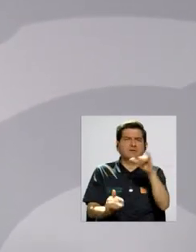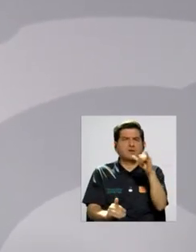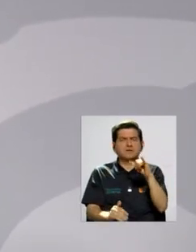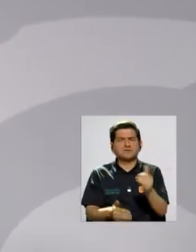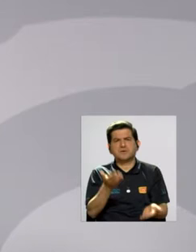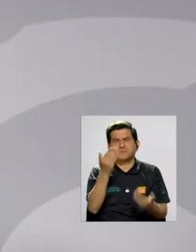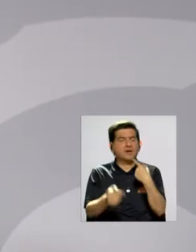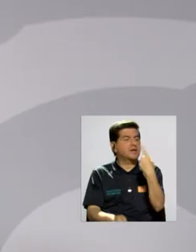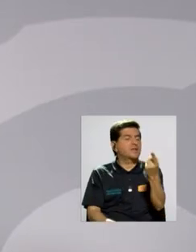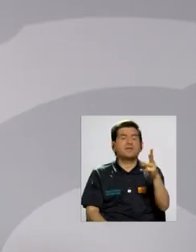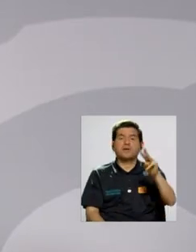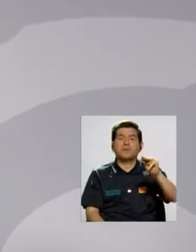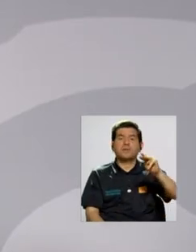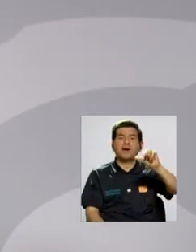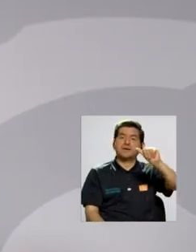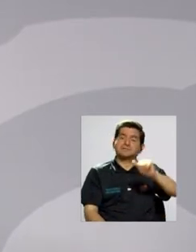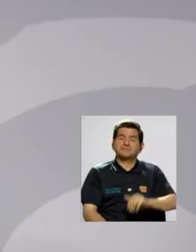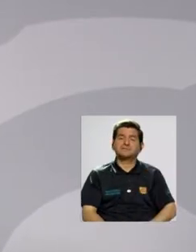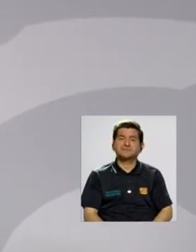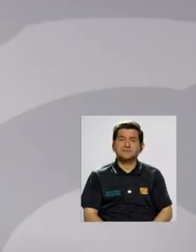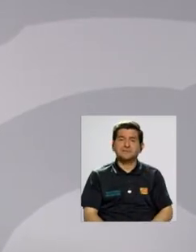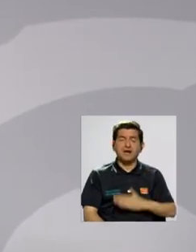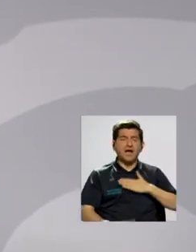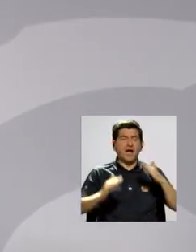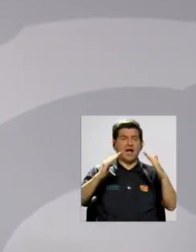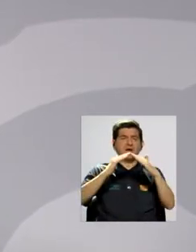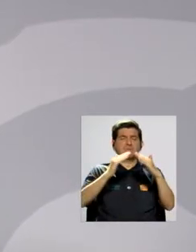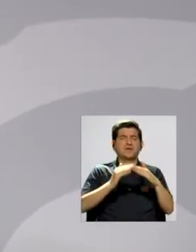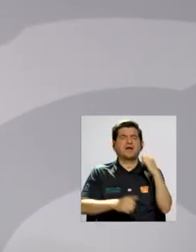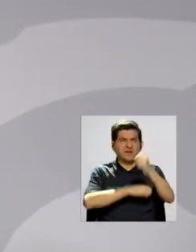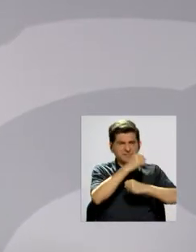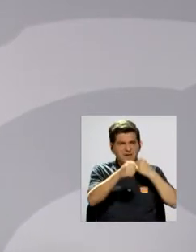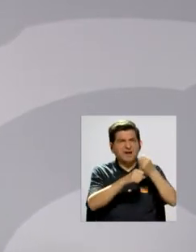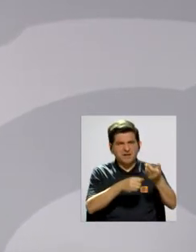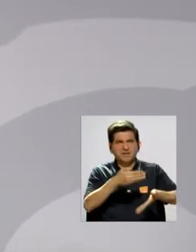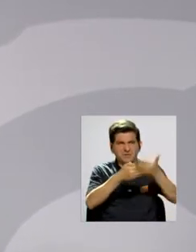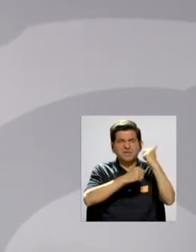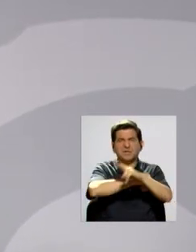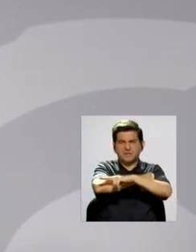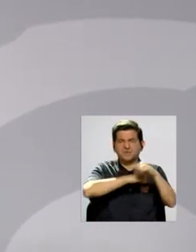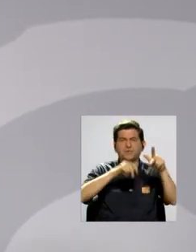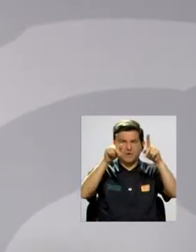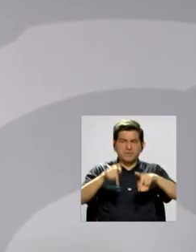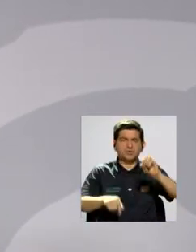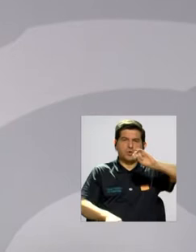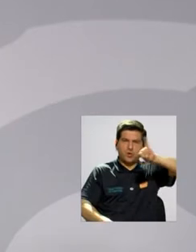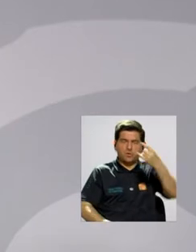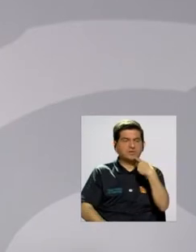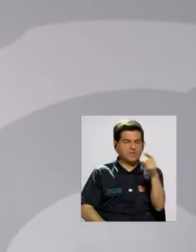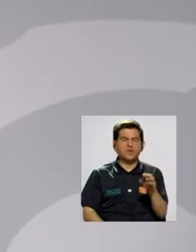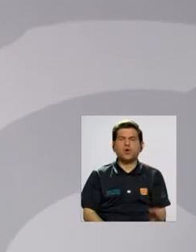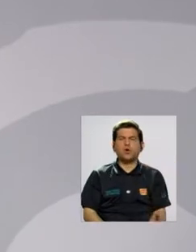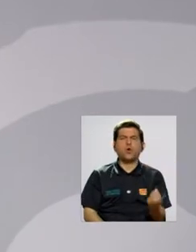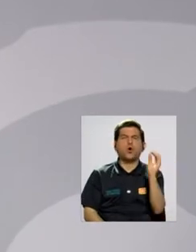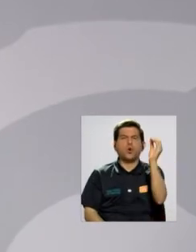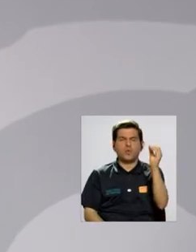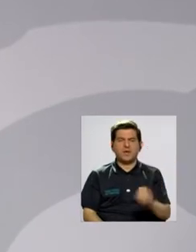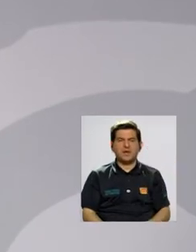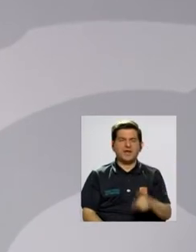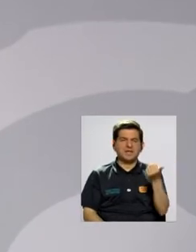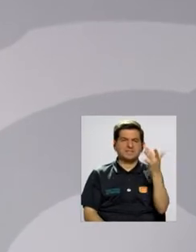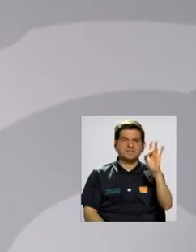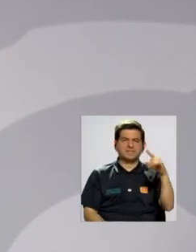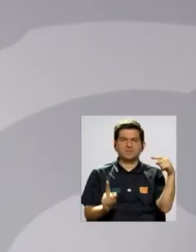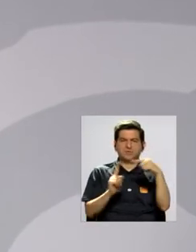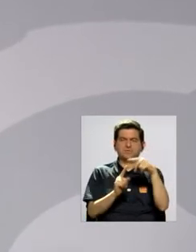como el que ha planteado Marcia? A mi casa entraron a robar hace algunos años y el tipo del OIJ me dice, son muchachos de entre 18